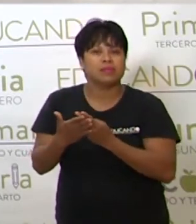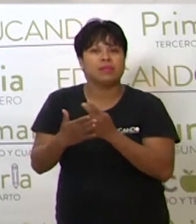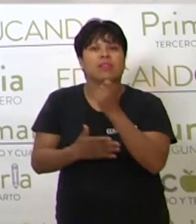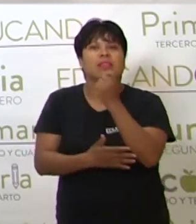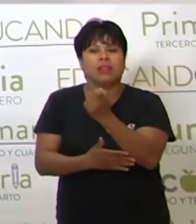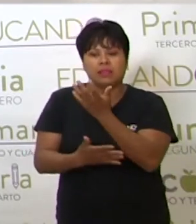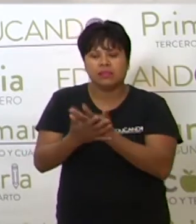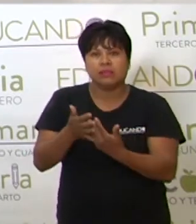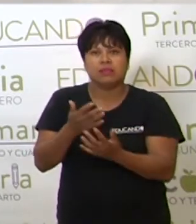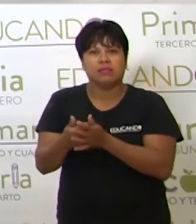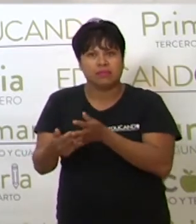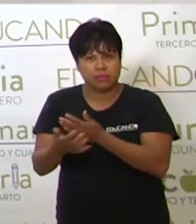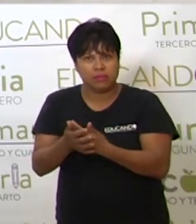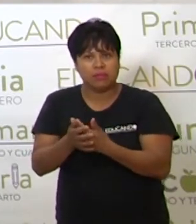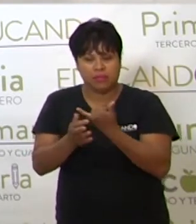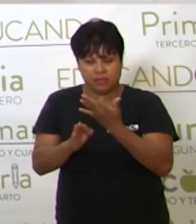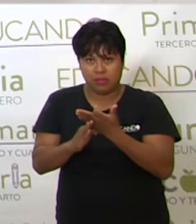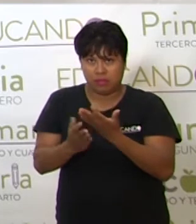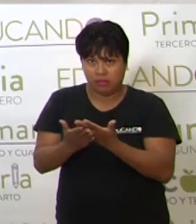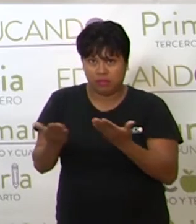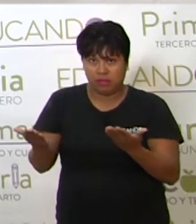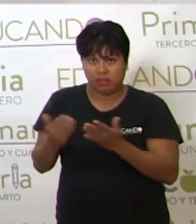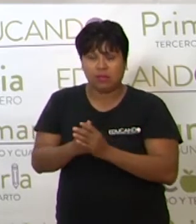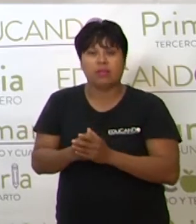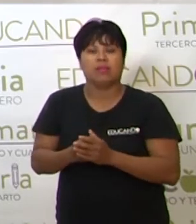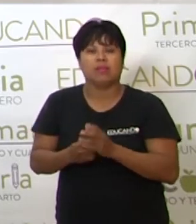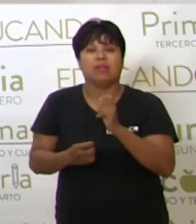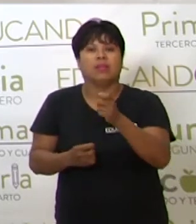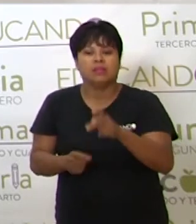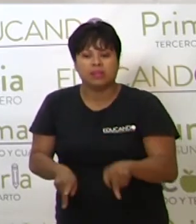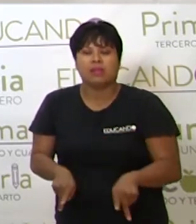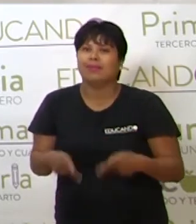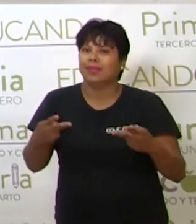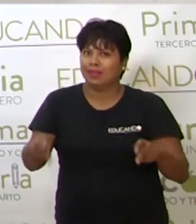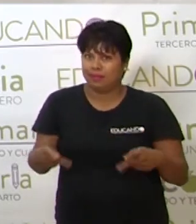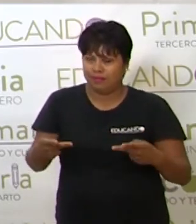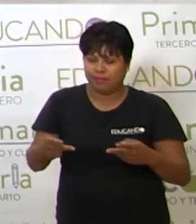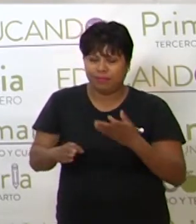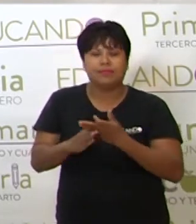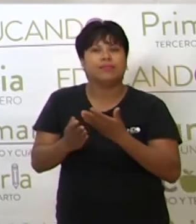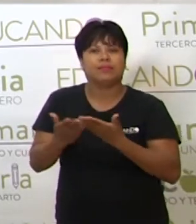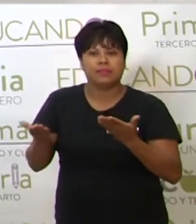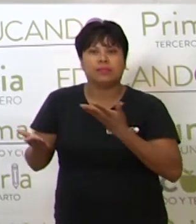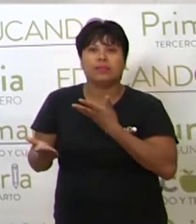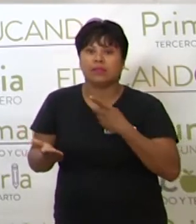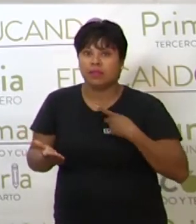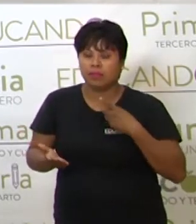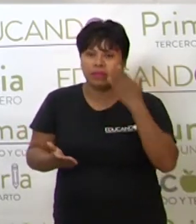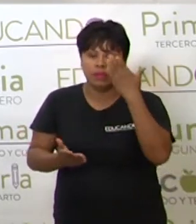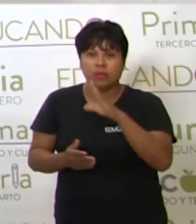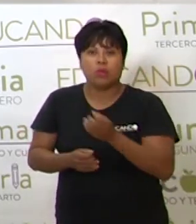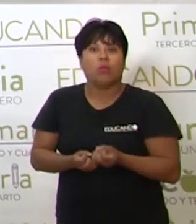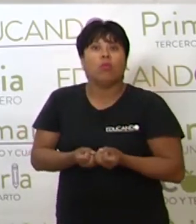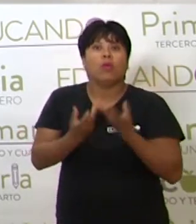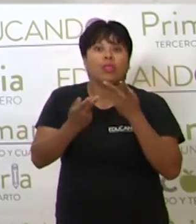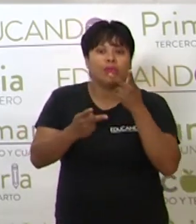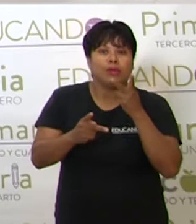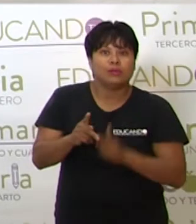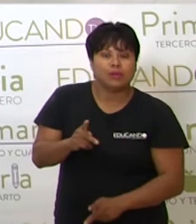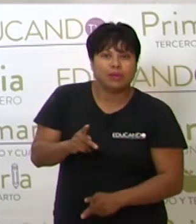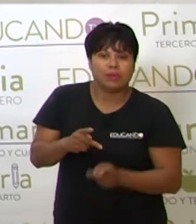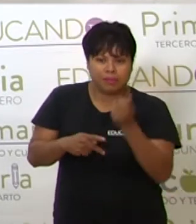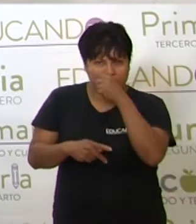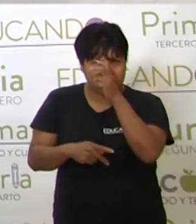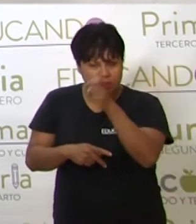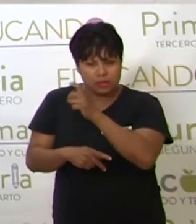que produjo y ahorita lo que vendió teníamos ahora que saber cuánto le sobra para ello tenemos